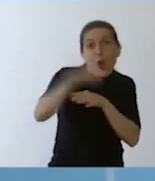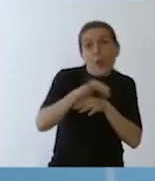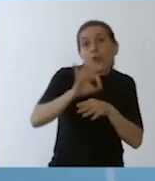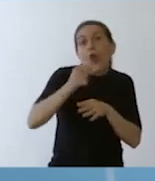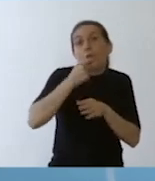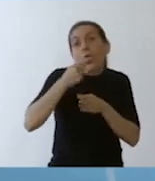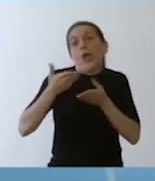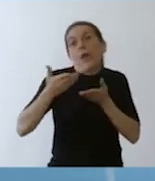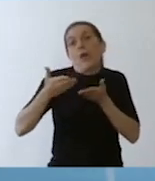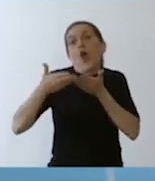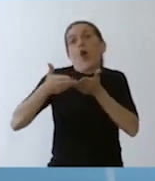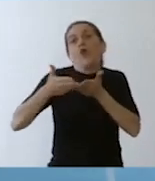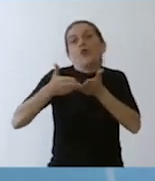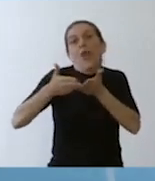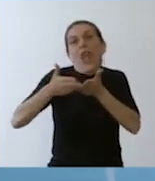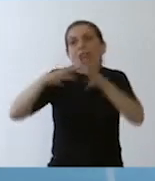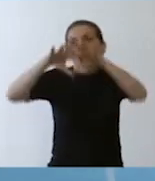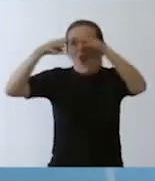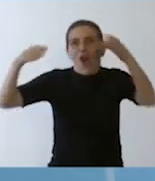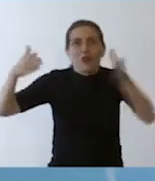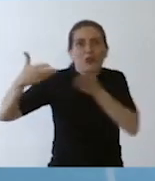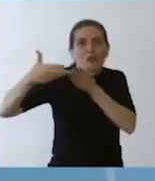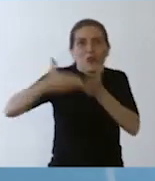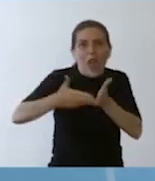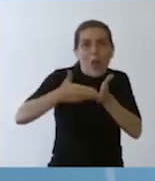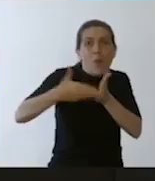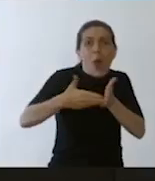embarcación, en el caso de los cruceros, a los puertos argentinos.